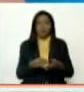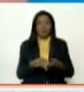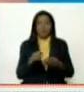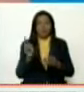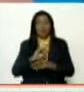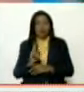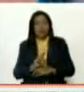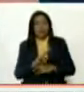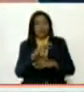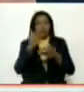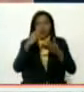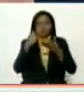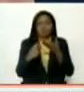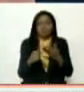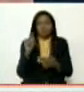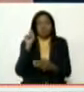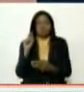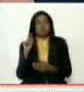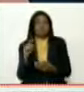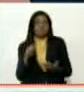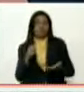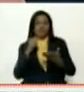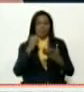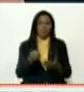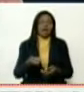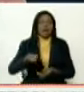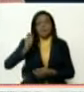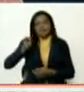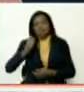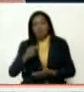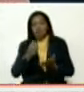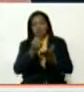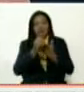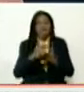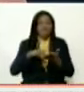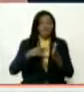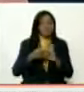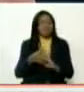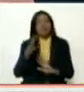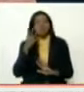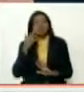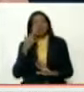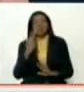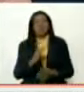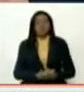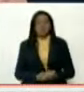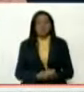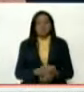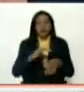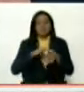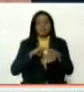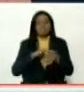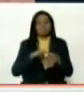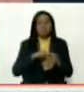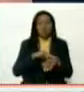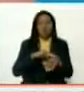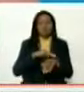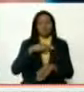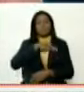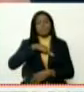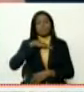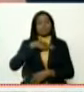las prioridades, las becas y pensiones, ayudas técnicas, por ejemplo. Aquí está con nosotros la misión José Gregorio Hernández, también